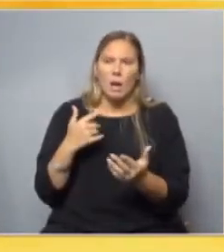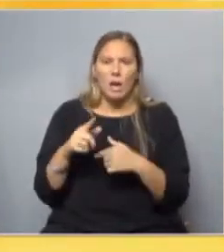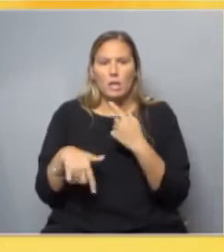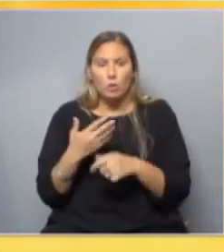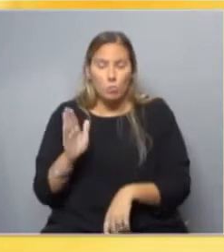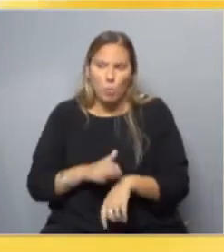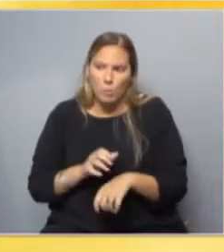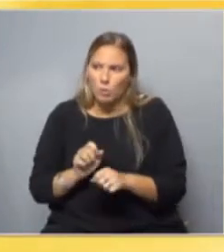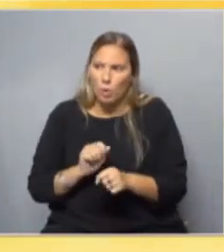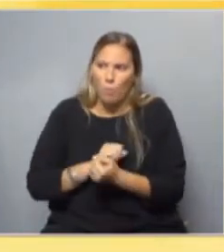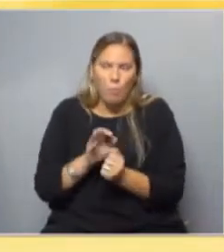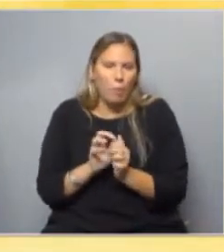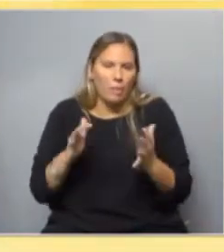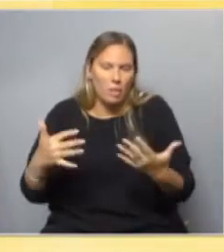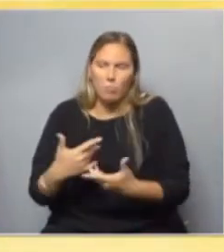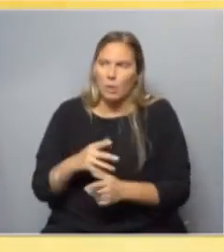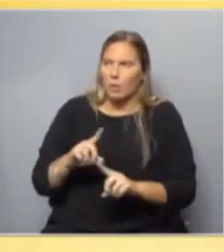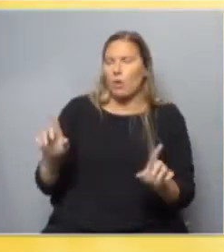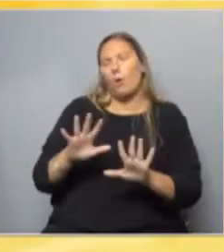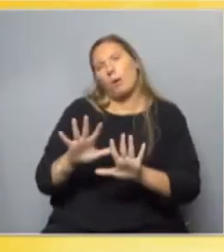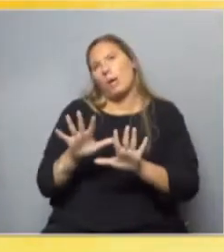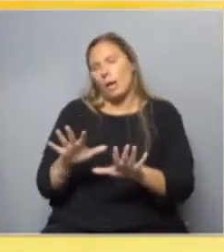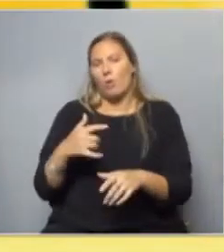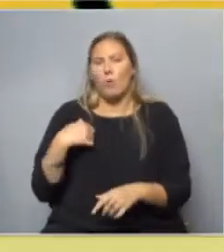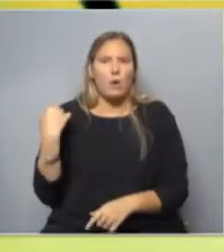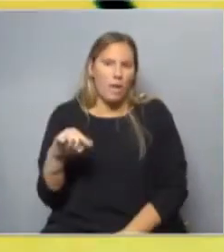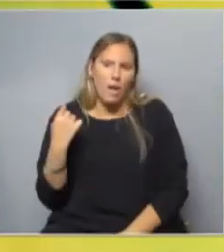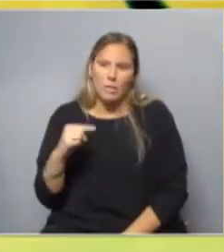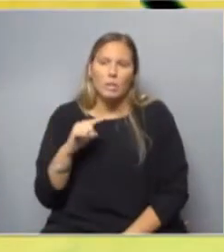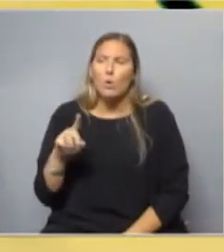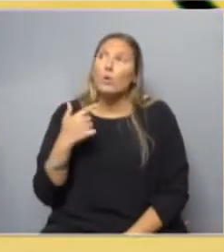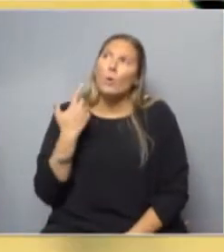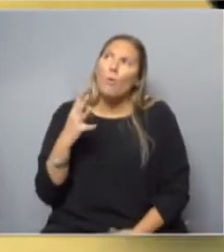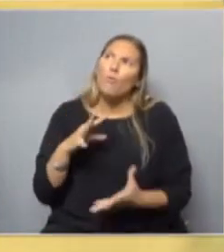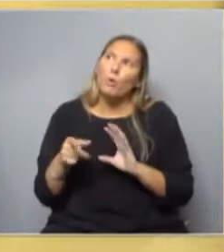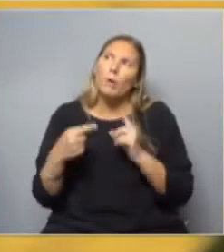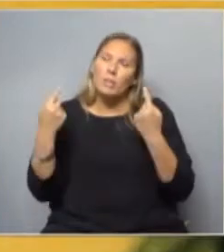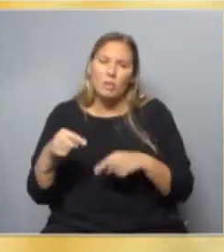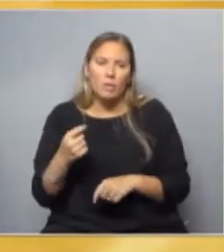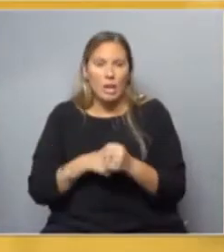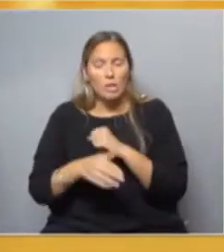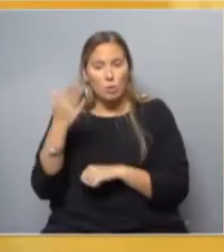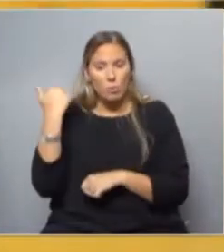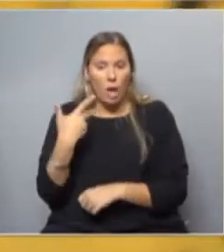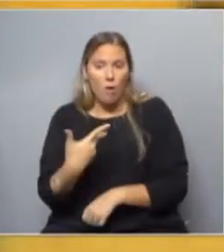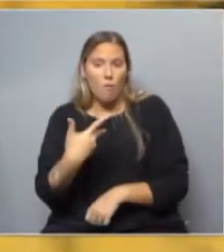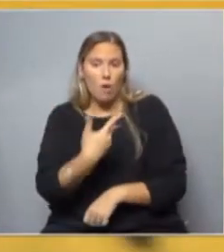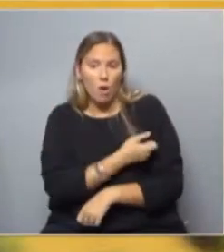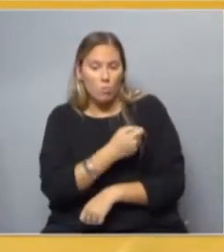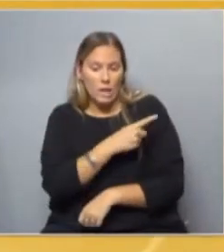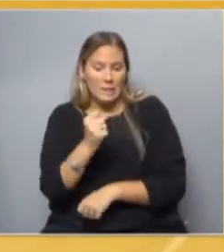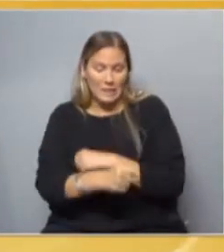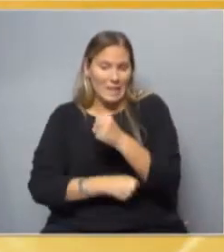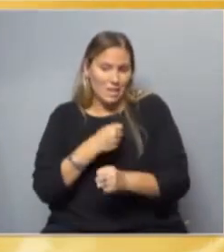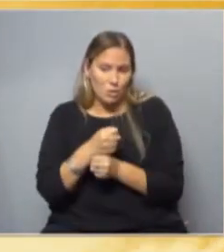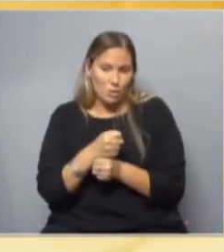otra pandemia, ¿no? Era como... Claro, no tanto bajón. Era un bajón. Claro. Entonces dijimos, bueno, el año pasado la vacuna cumplió 100 años